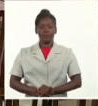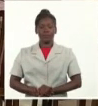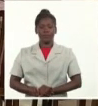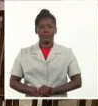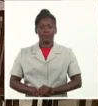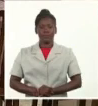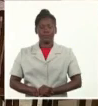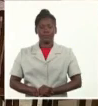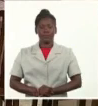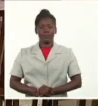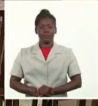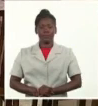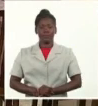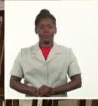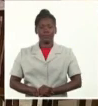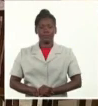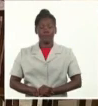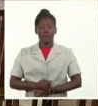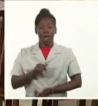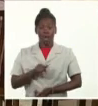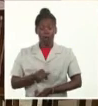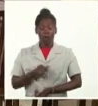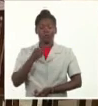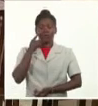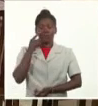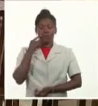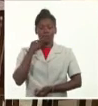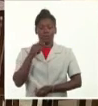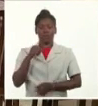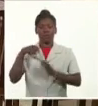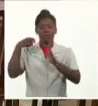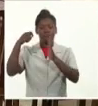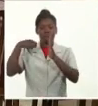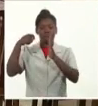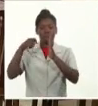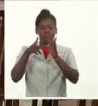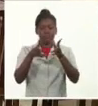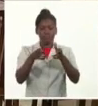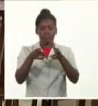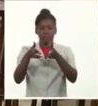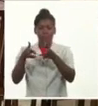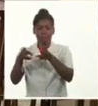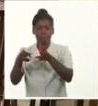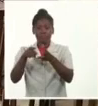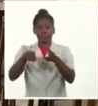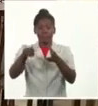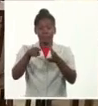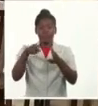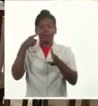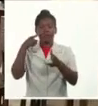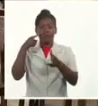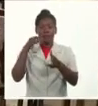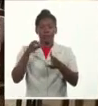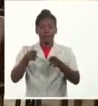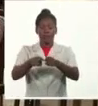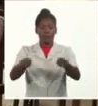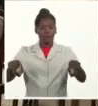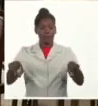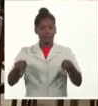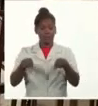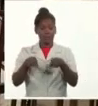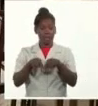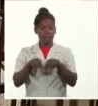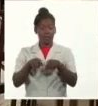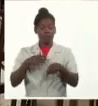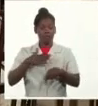colombiano. Estamos viendo imágenes que se han originado justamente desde el Salón de Protocolo del